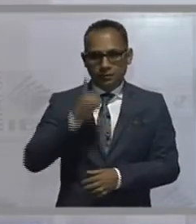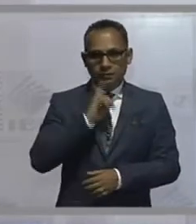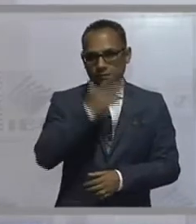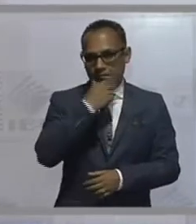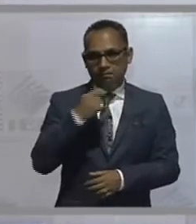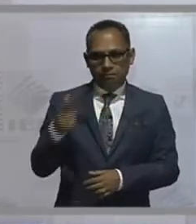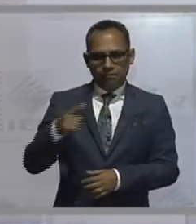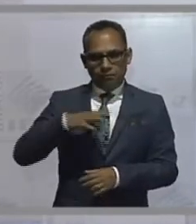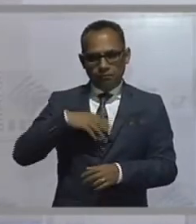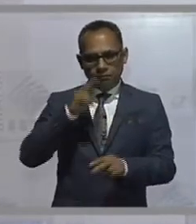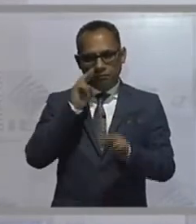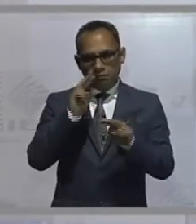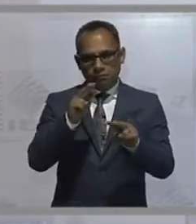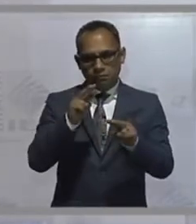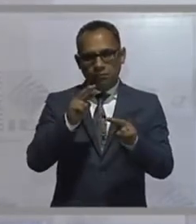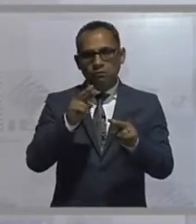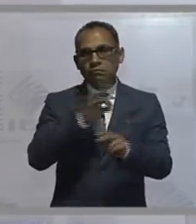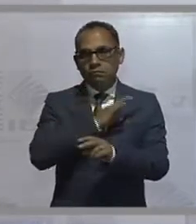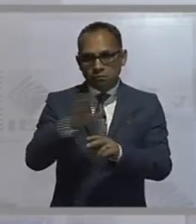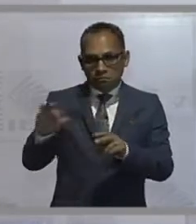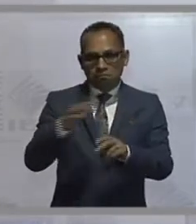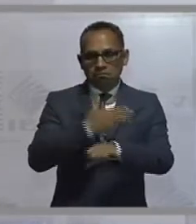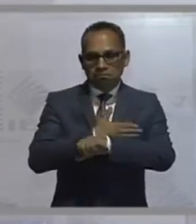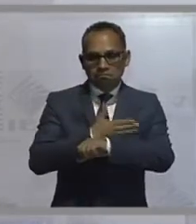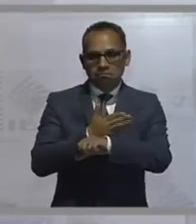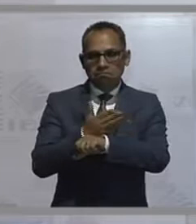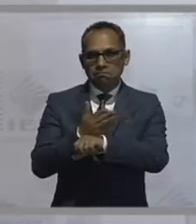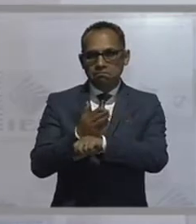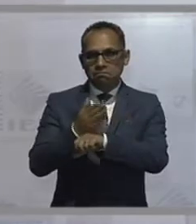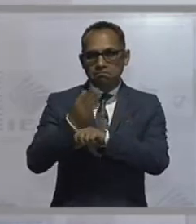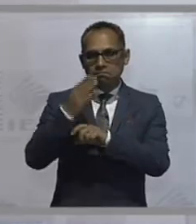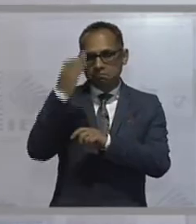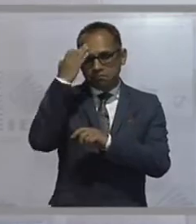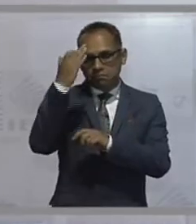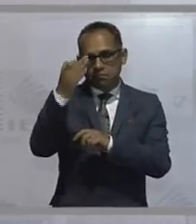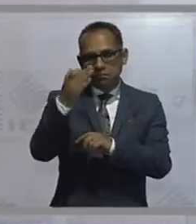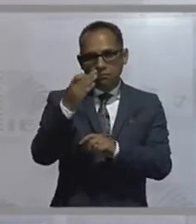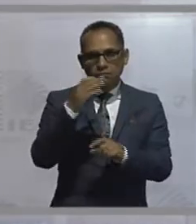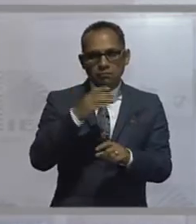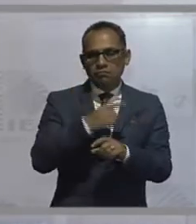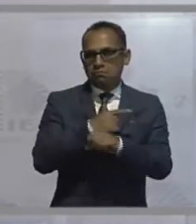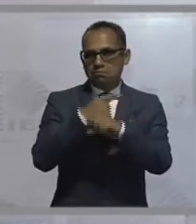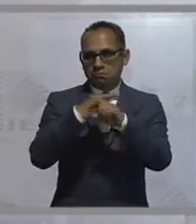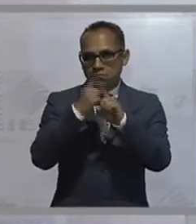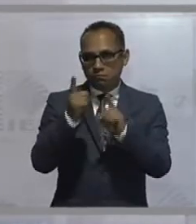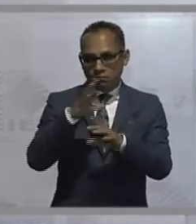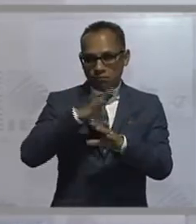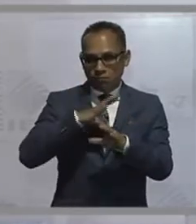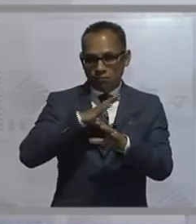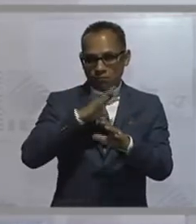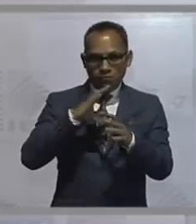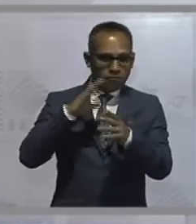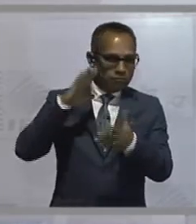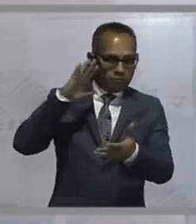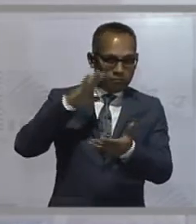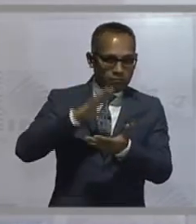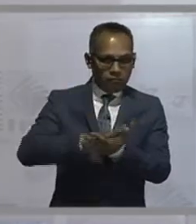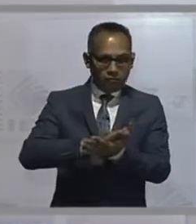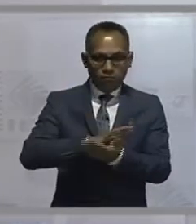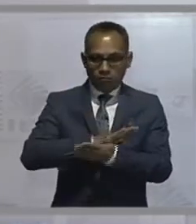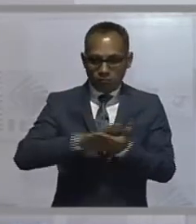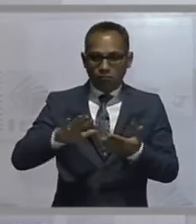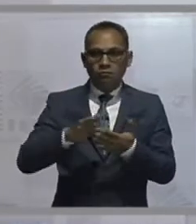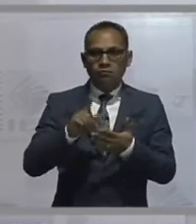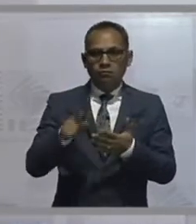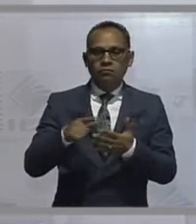cronómetro para visualizar su tiempo en cada una de las rondas una vez agotado el mismo les indicará que su participación ha